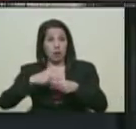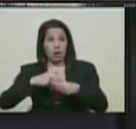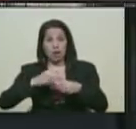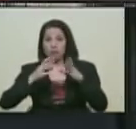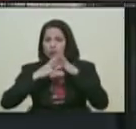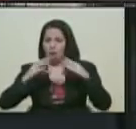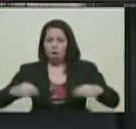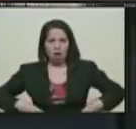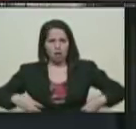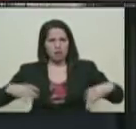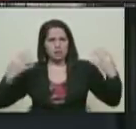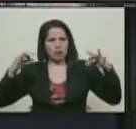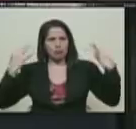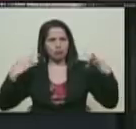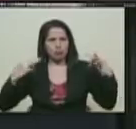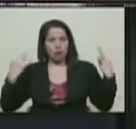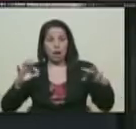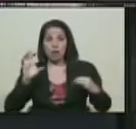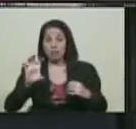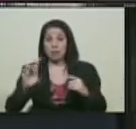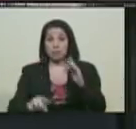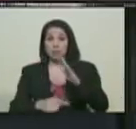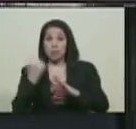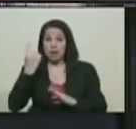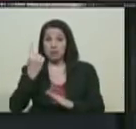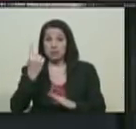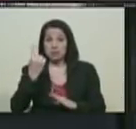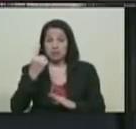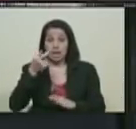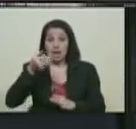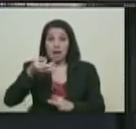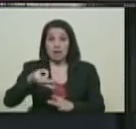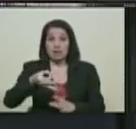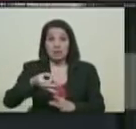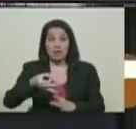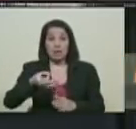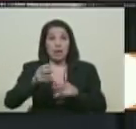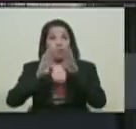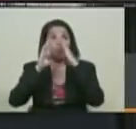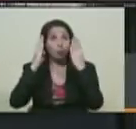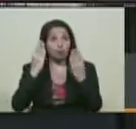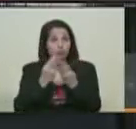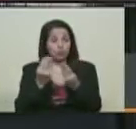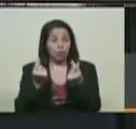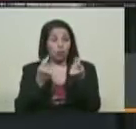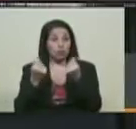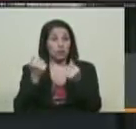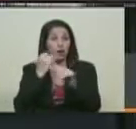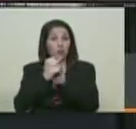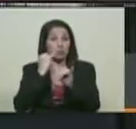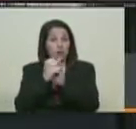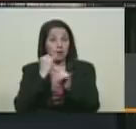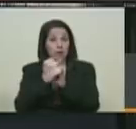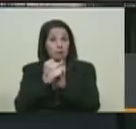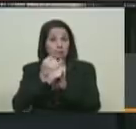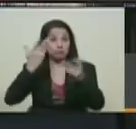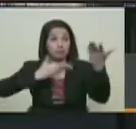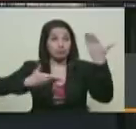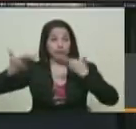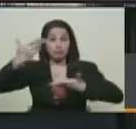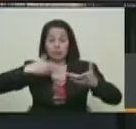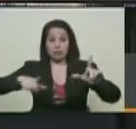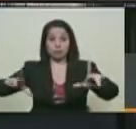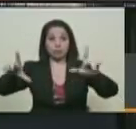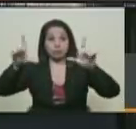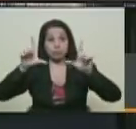país. Es la primera criptomoneda del mundo que se crea con certificado